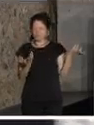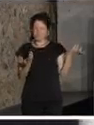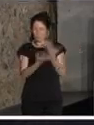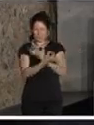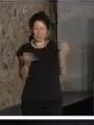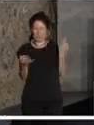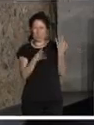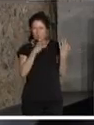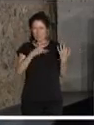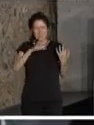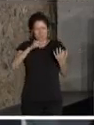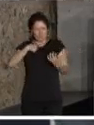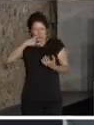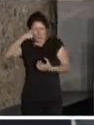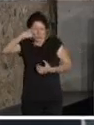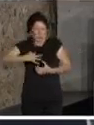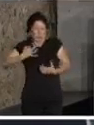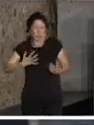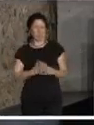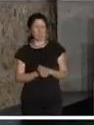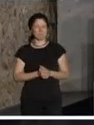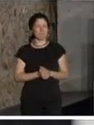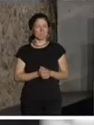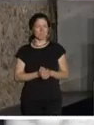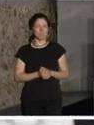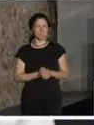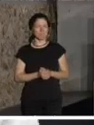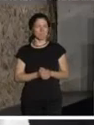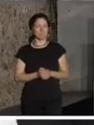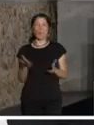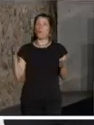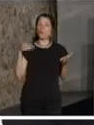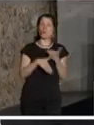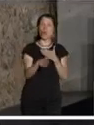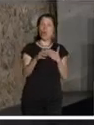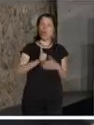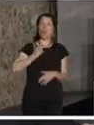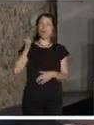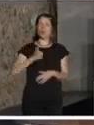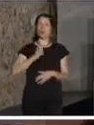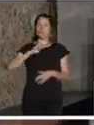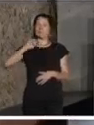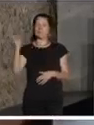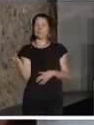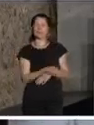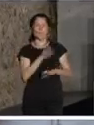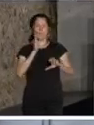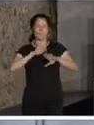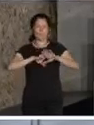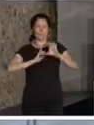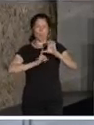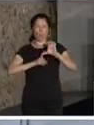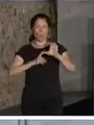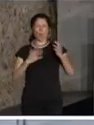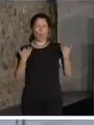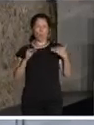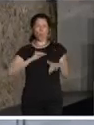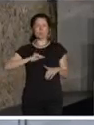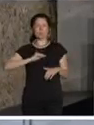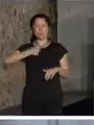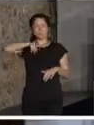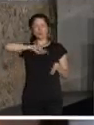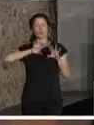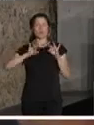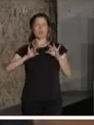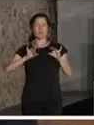sí que estoy convencida que se abre un futuro lleno de oportunidades para extremadura somos una